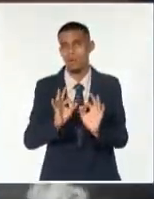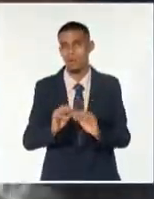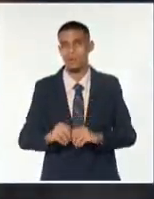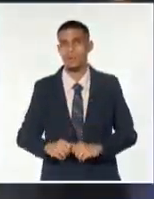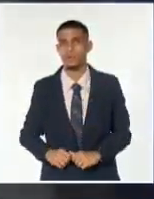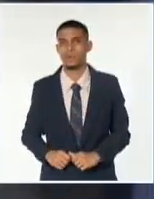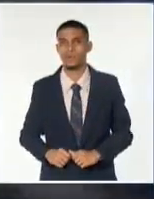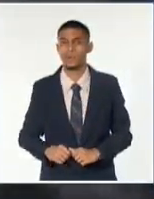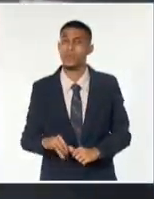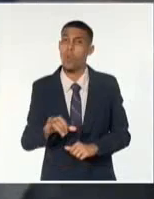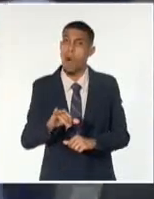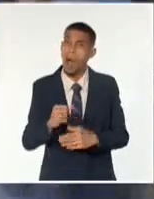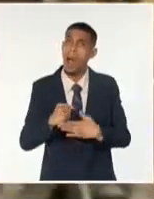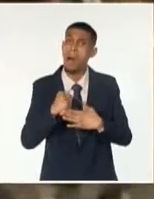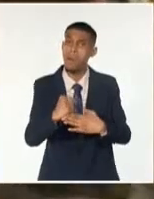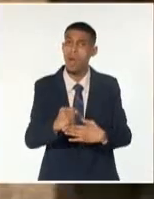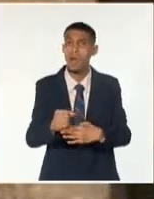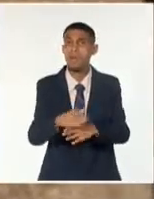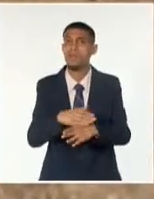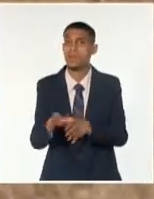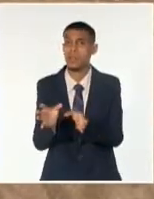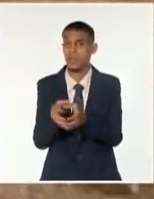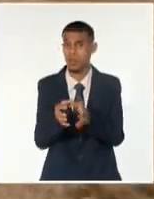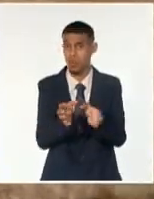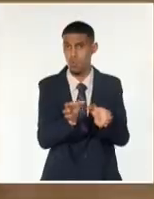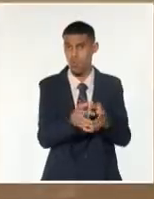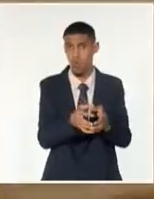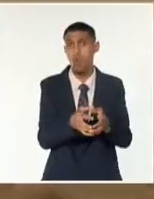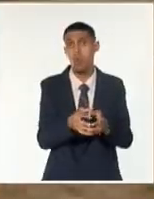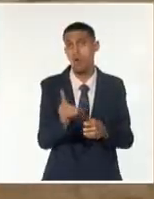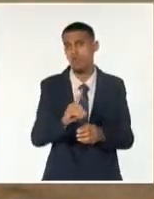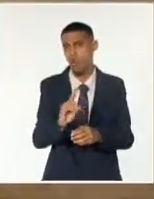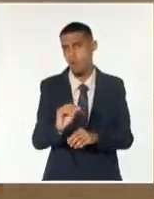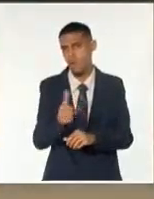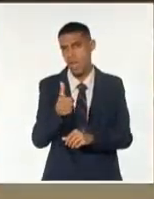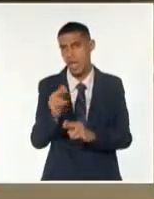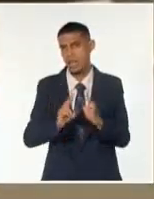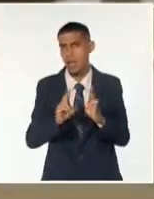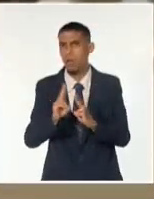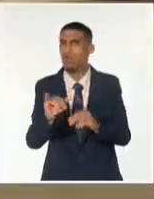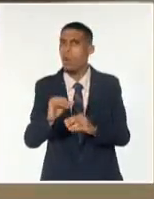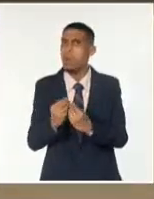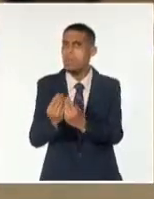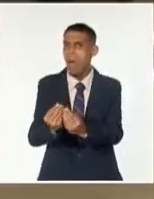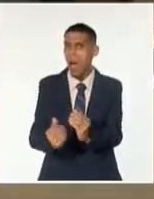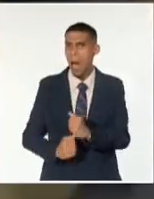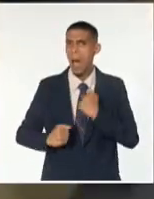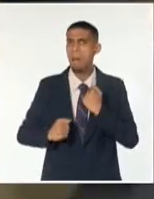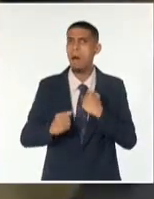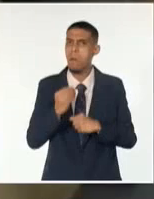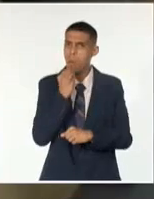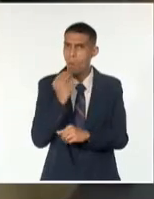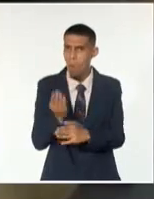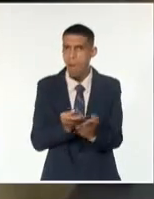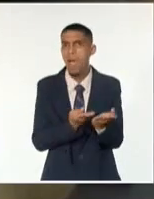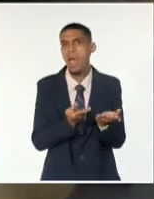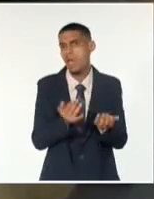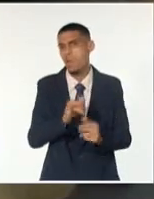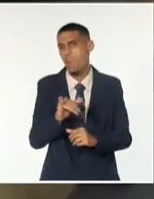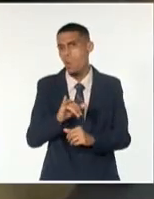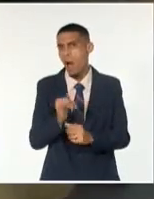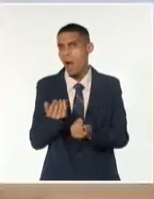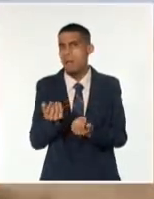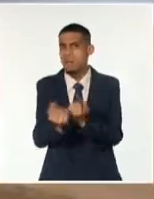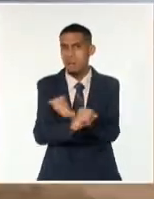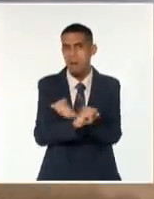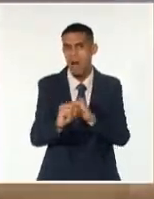con apoyar a los terroristas y suministrarles con tecnología para lanzar tales ataques. Reiteró la